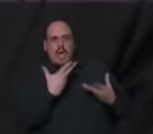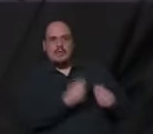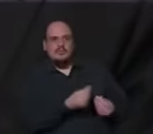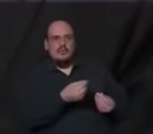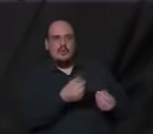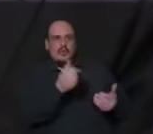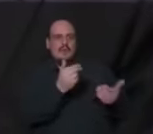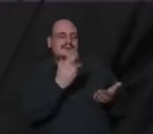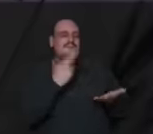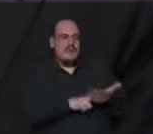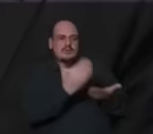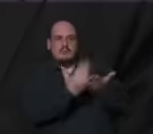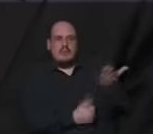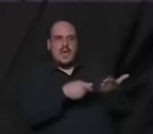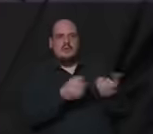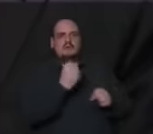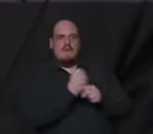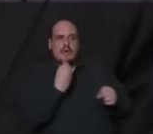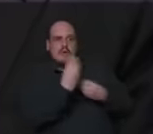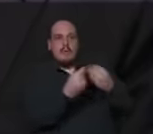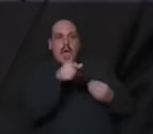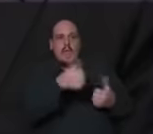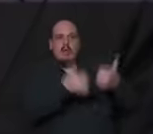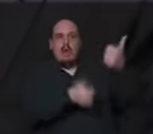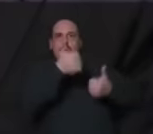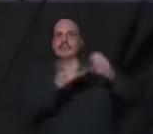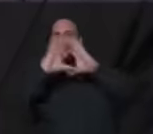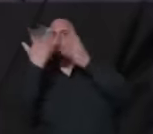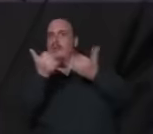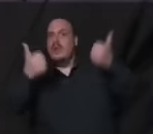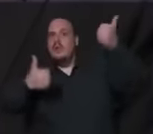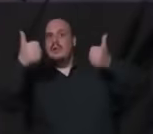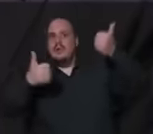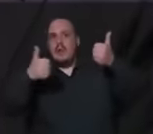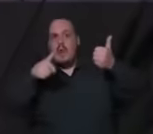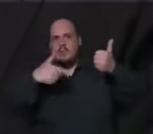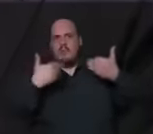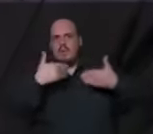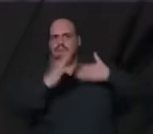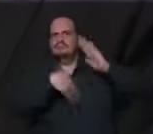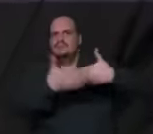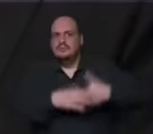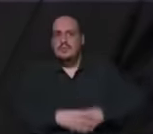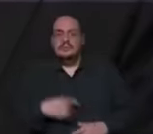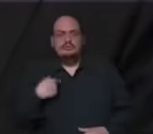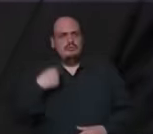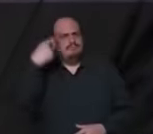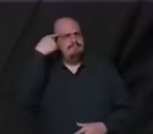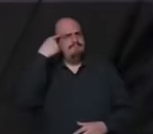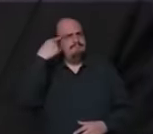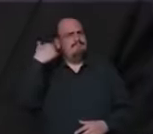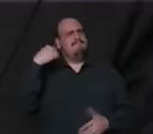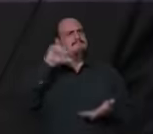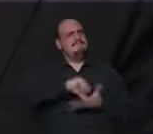ser competitiva laboralmente, está en condiciones de competir. Lo que pasa, que ¿sabes lo que pasa? Que mientras que yo pienso en un país que